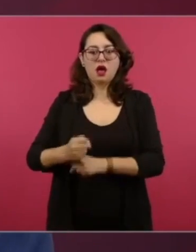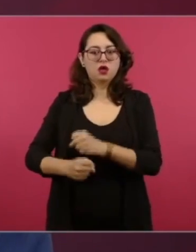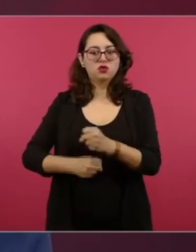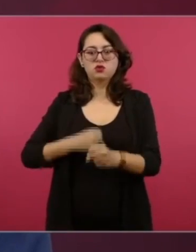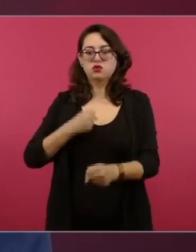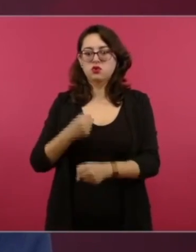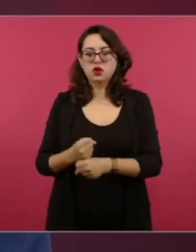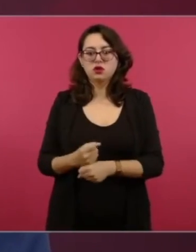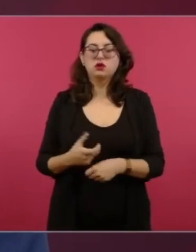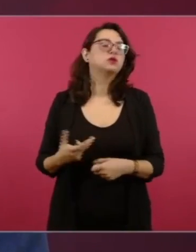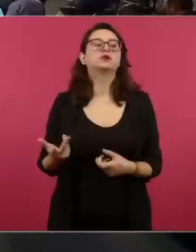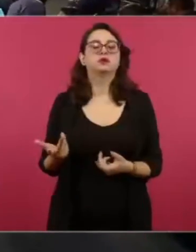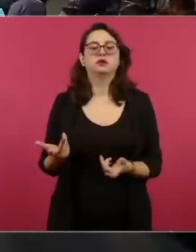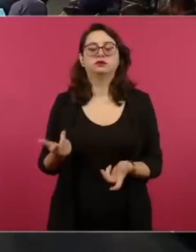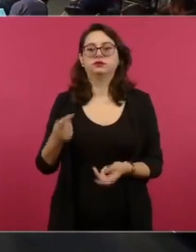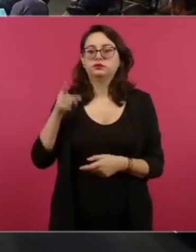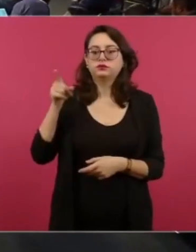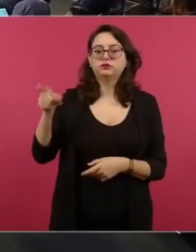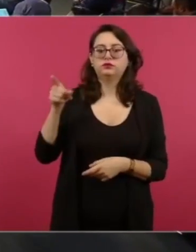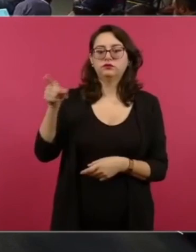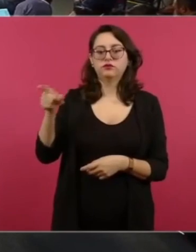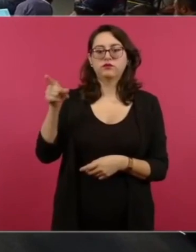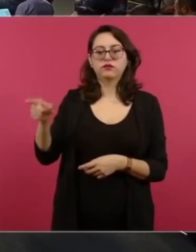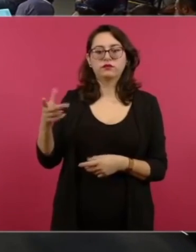Él fue el que detuvo